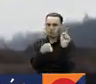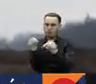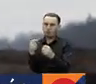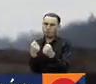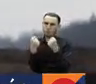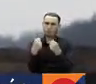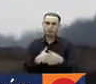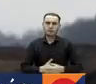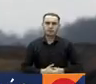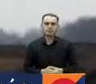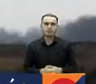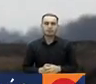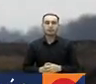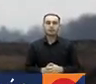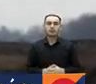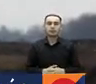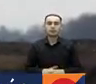pérdidas.